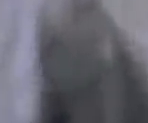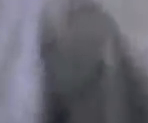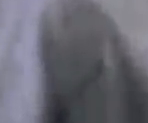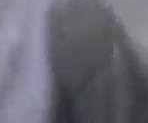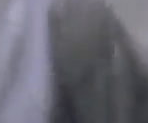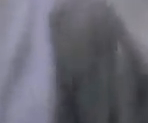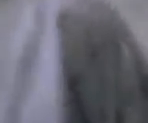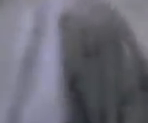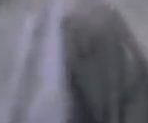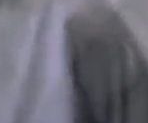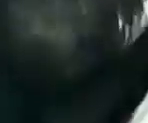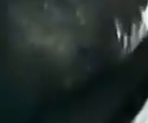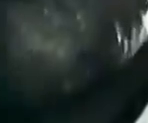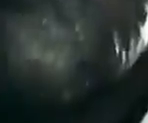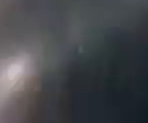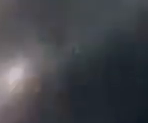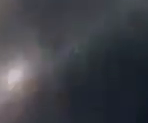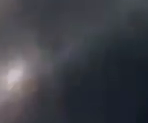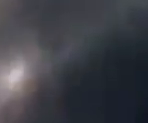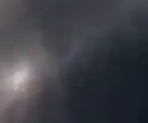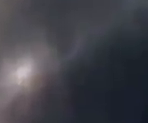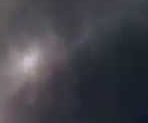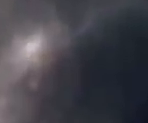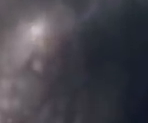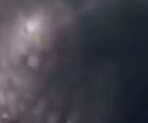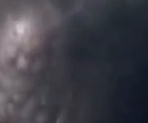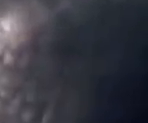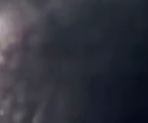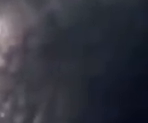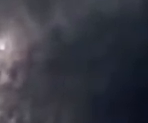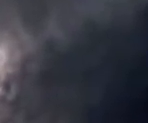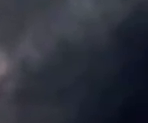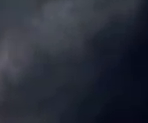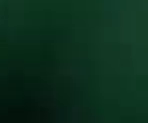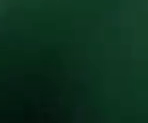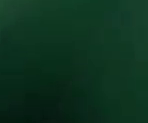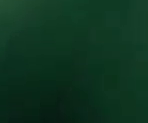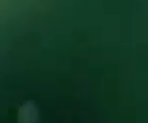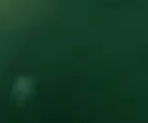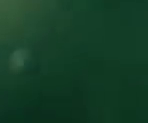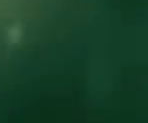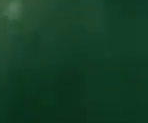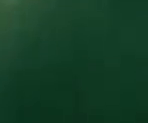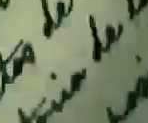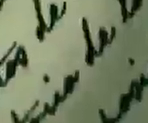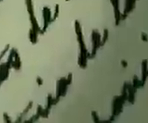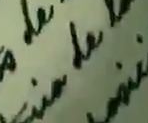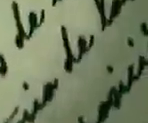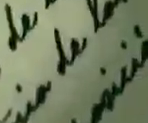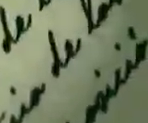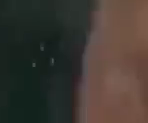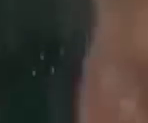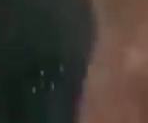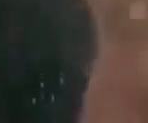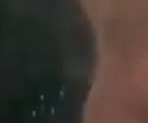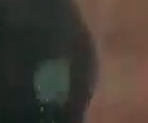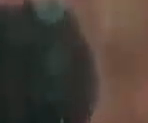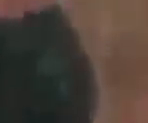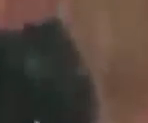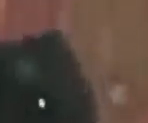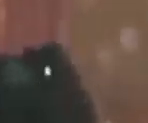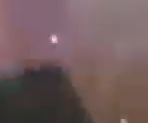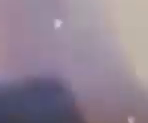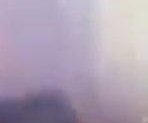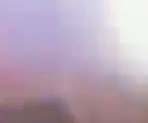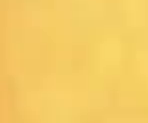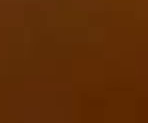como adelantado, como si hubiera venido de otro planeta a tratar de hacer lo imposible. Y cuando dijo un día, volando por